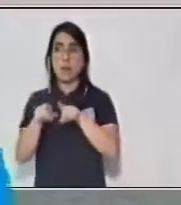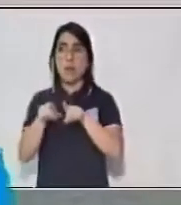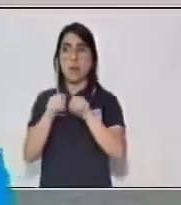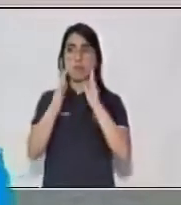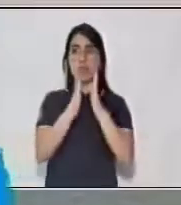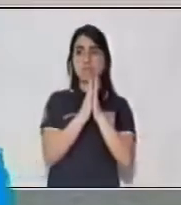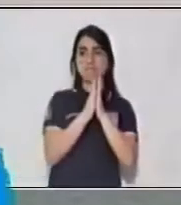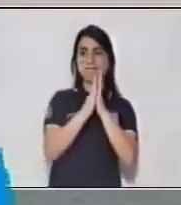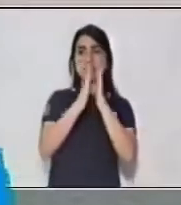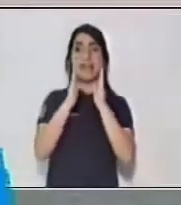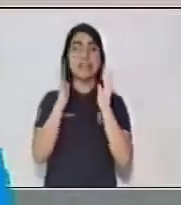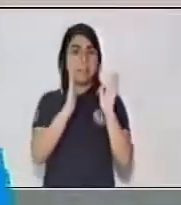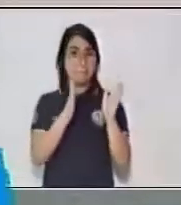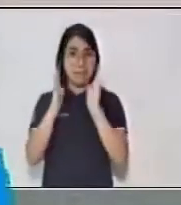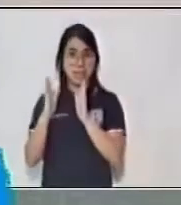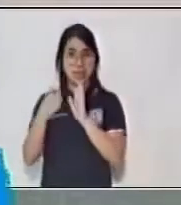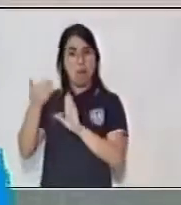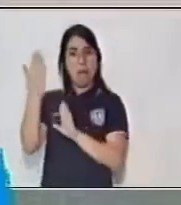¿Sí?